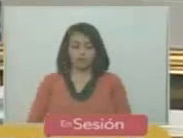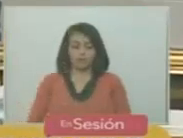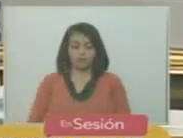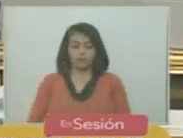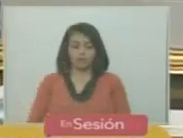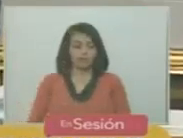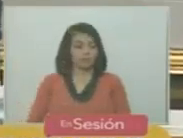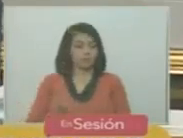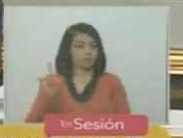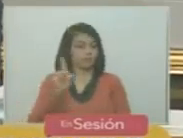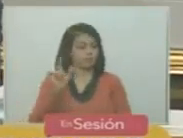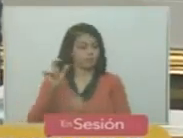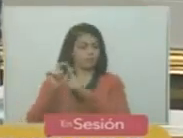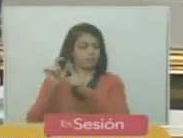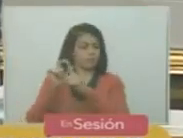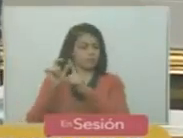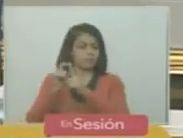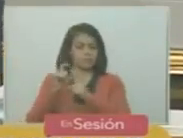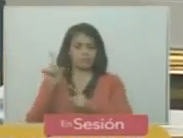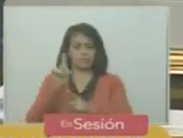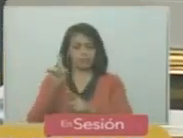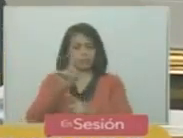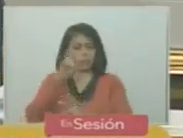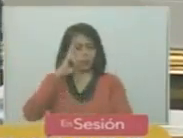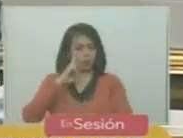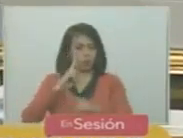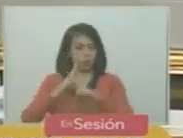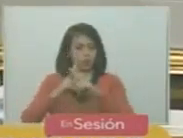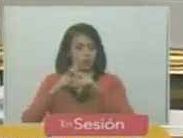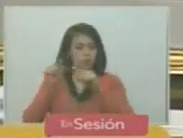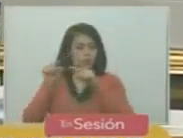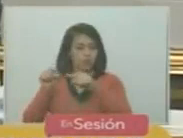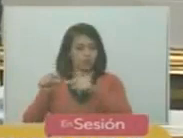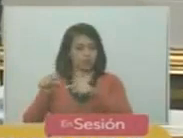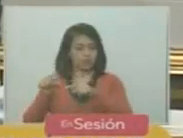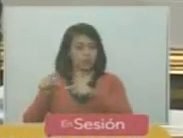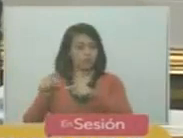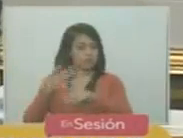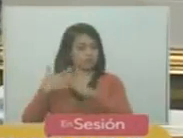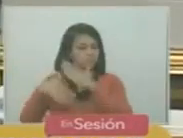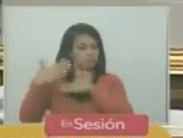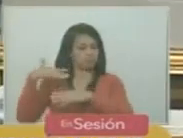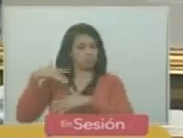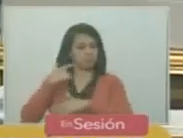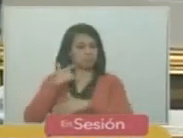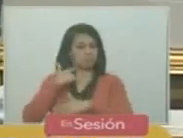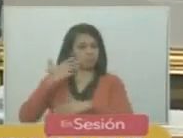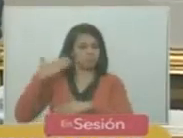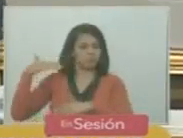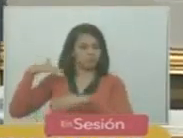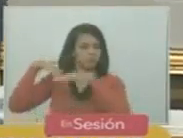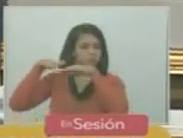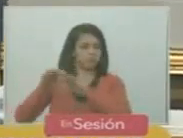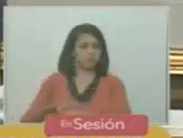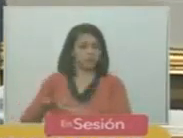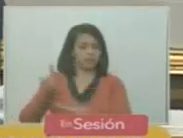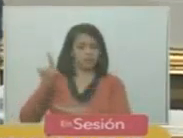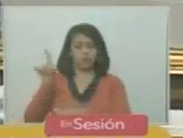no como frase, no como homenaje anquilosado, congelado,